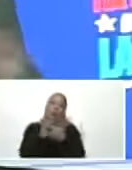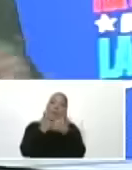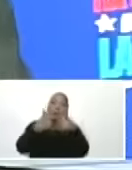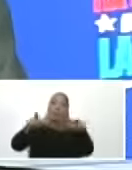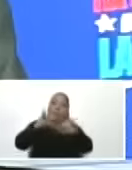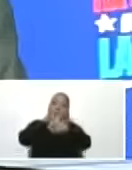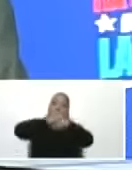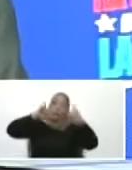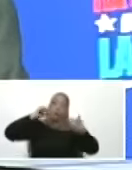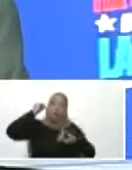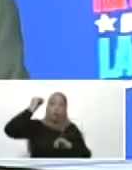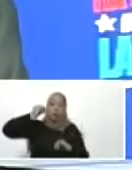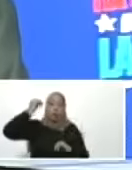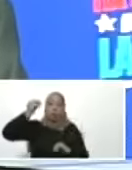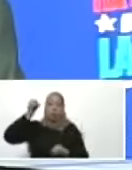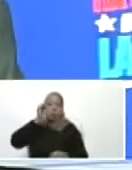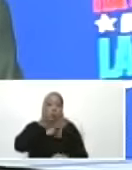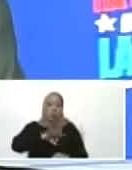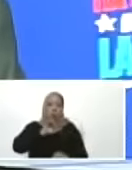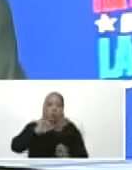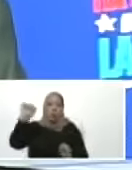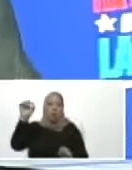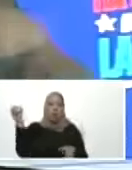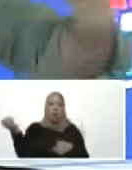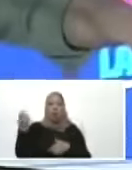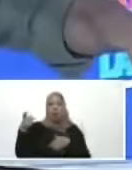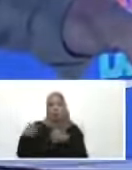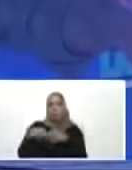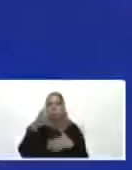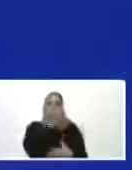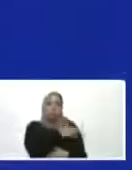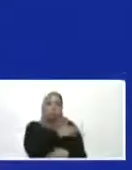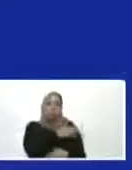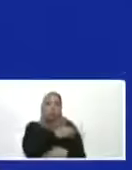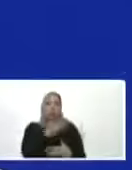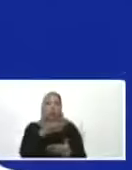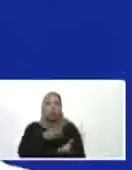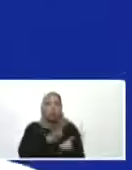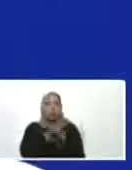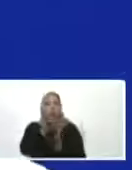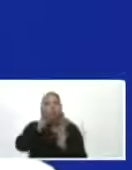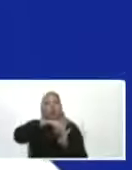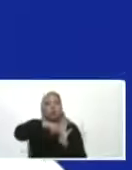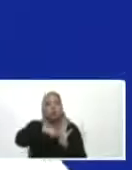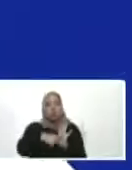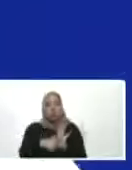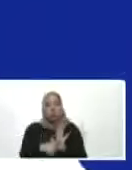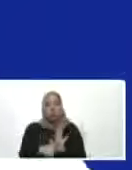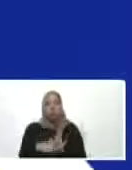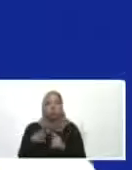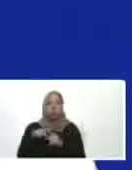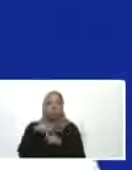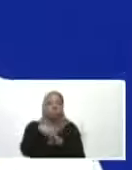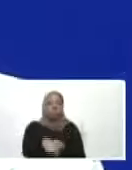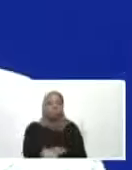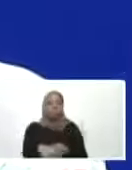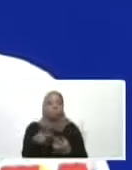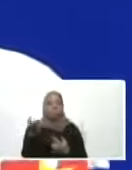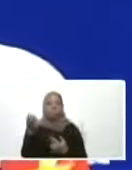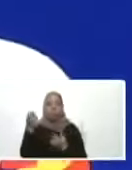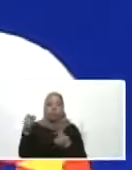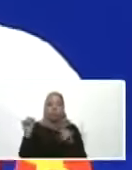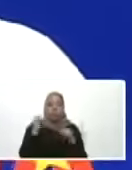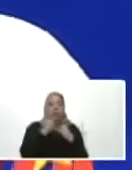independiente, pensando como piense, para siempre, o si quiere ser robado, ser mancillado, ser